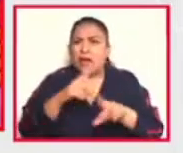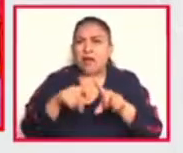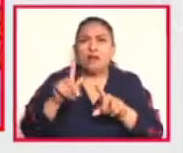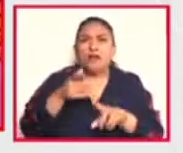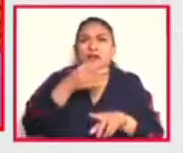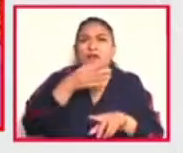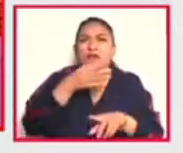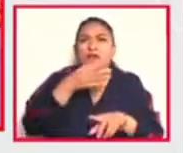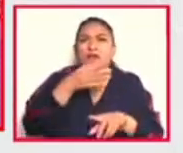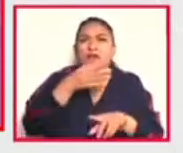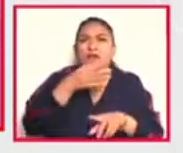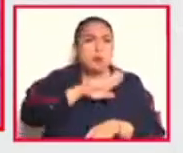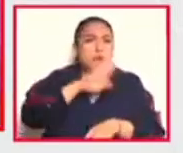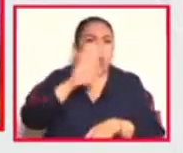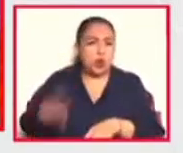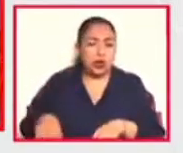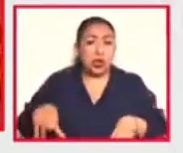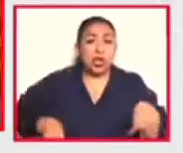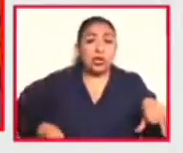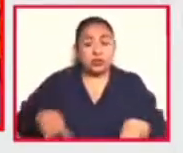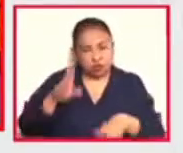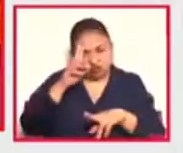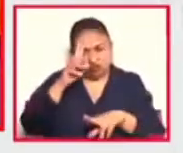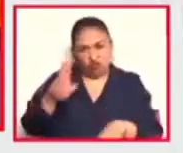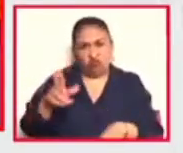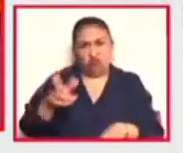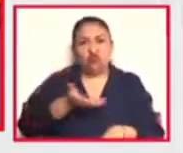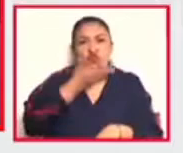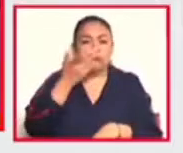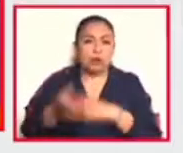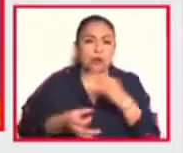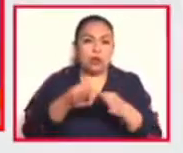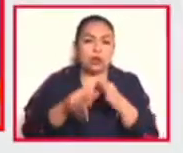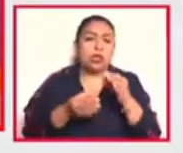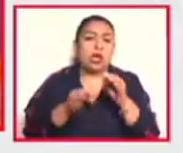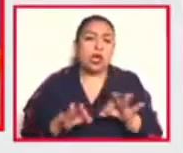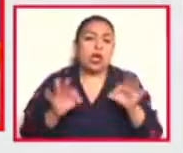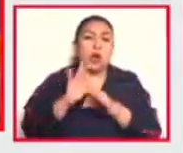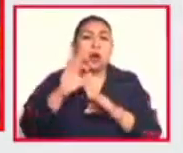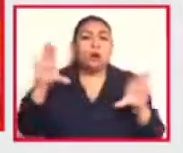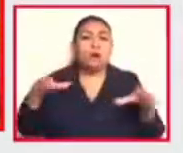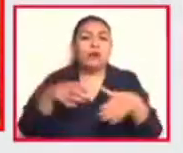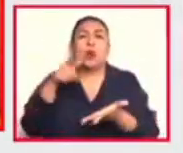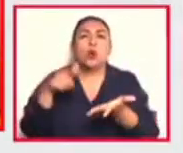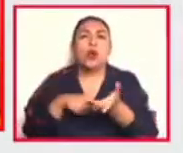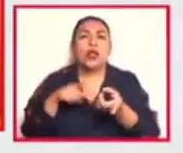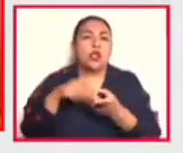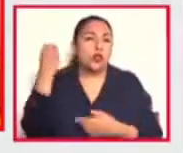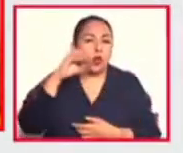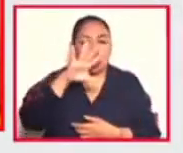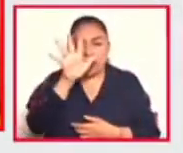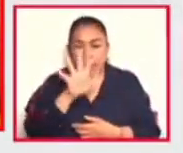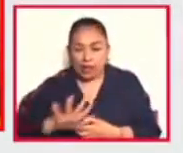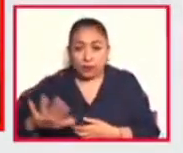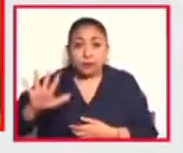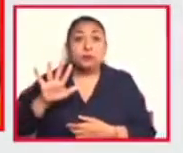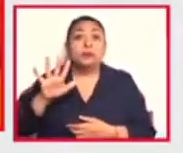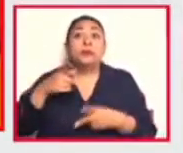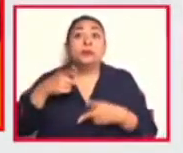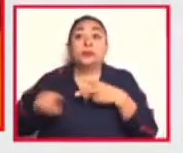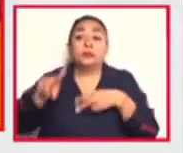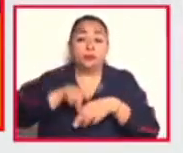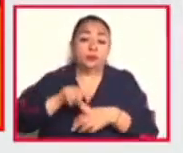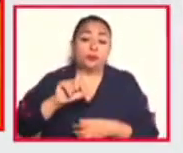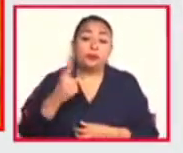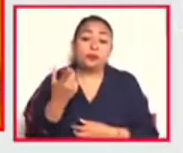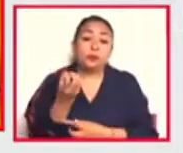muertos, la actividad ritual más importante del año para las comunidades de la sierra y tierras bajas de Oaxaca, la cual inicia desde el 27 de octubre,